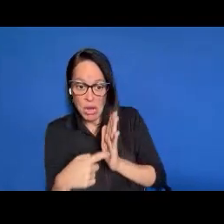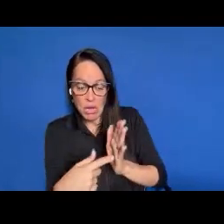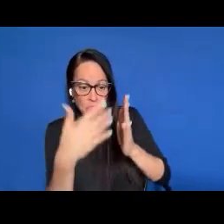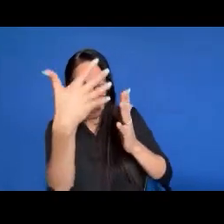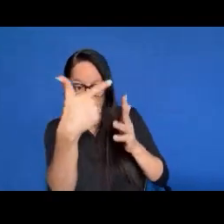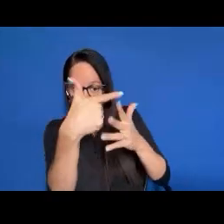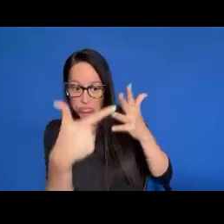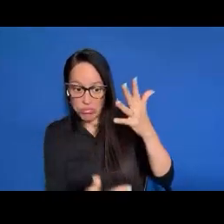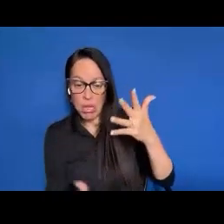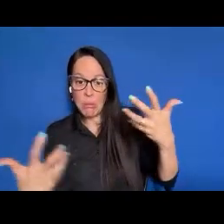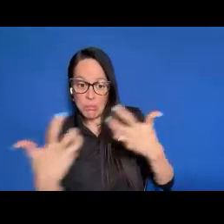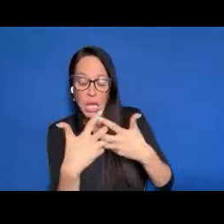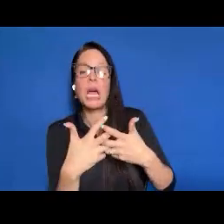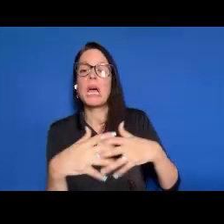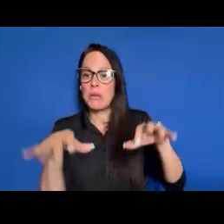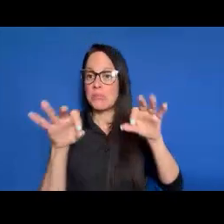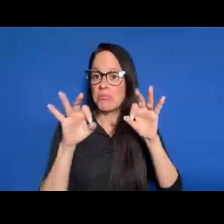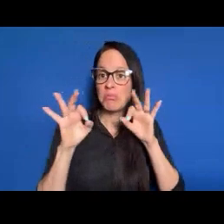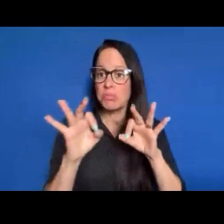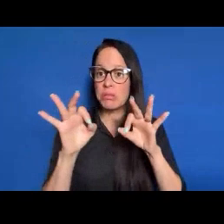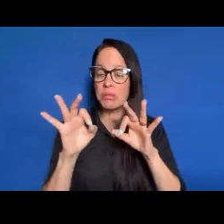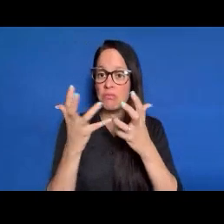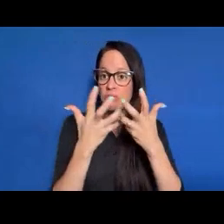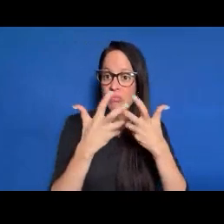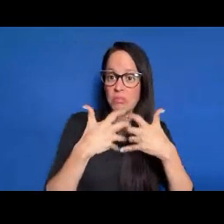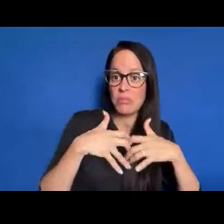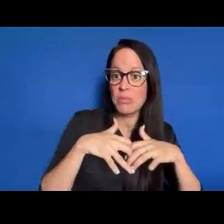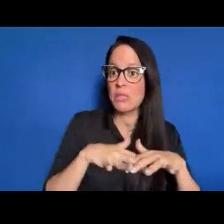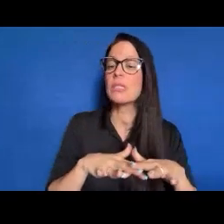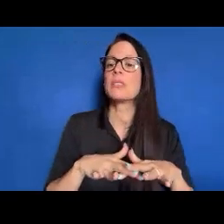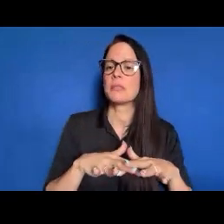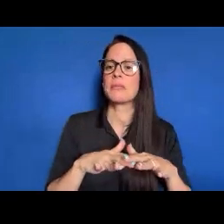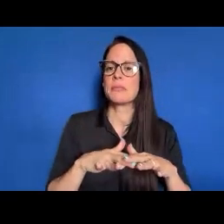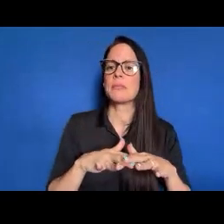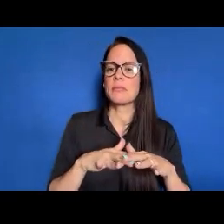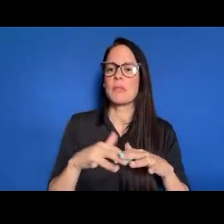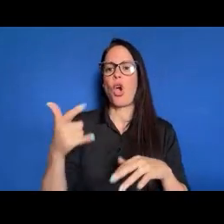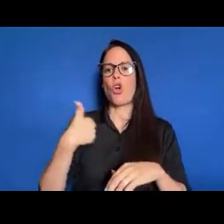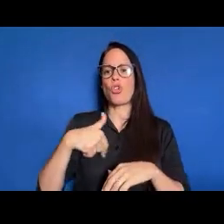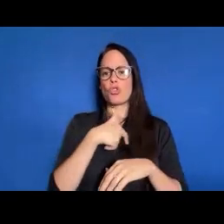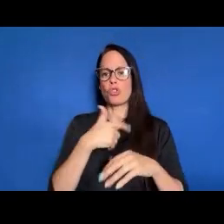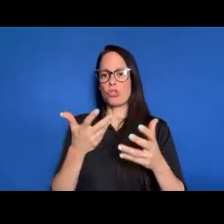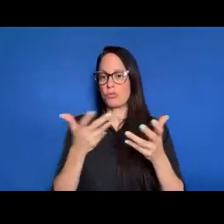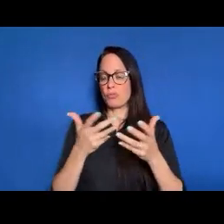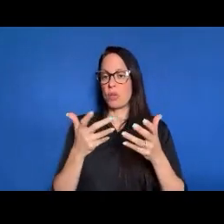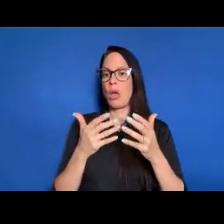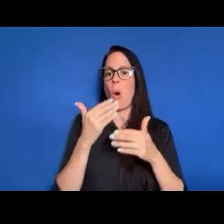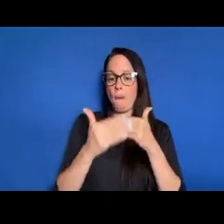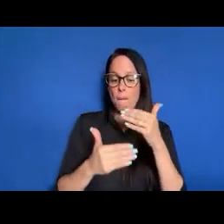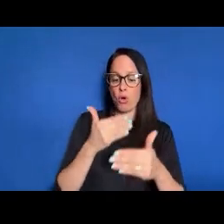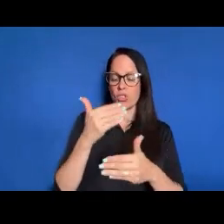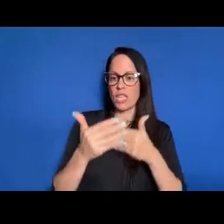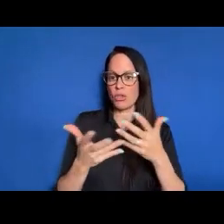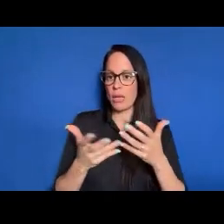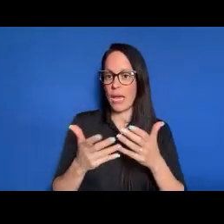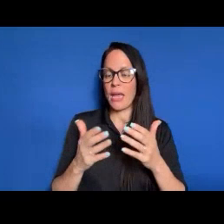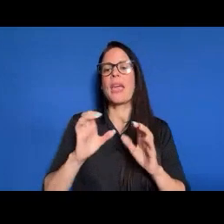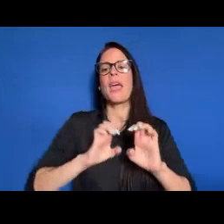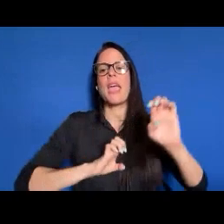todas las partes y estuvieran completamente de-identificadas, entonces pasaron un proceso de evaluación. Este